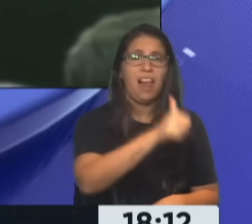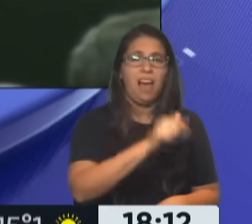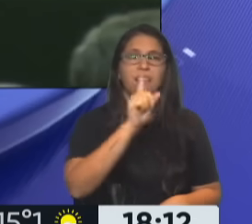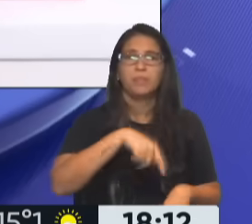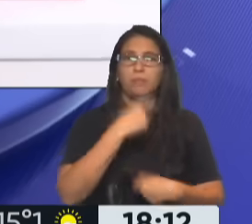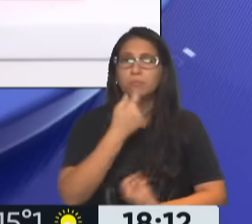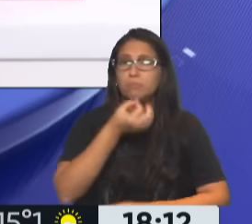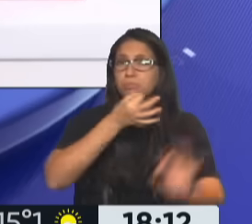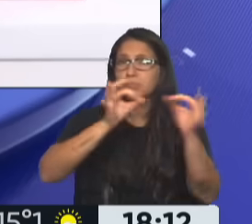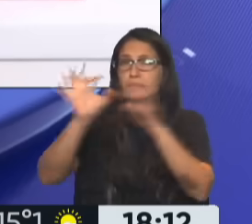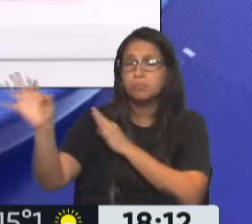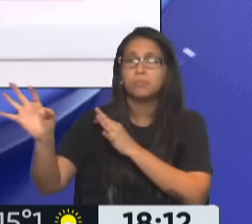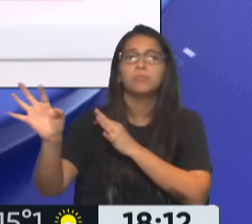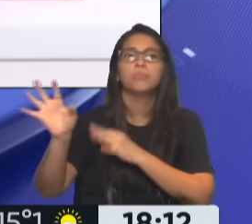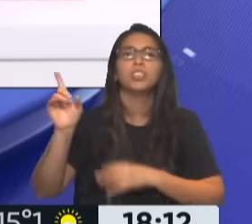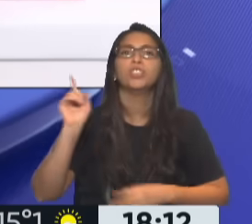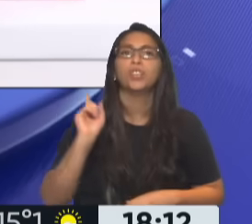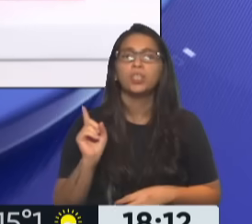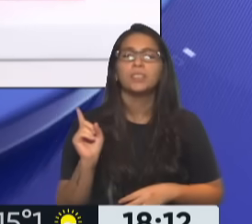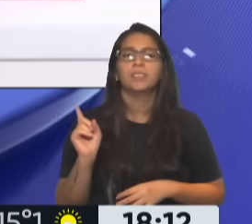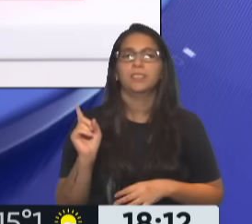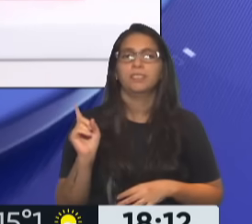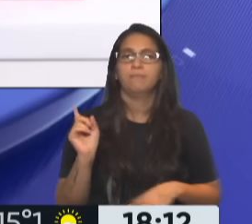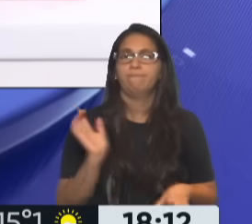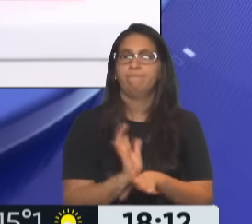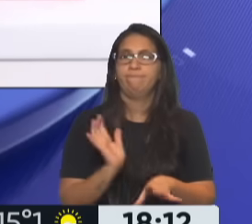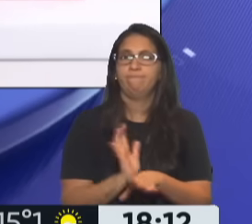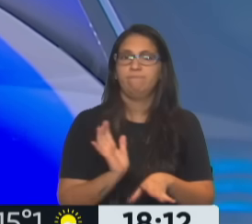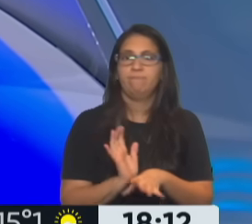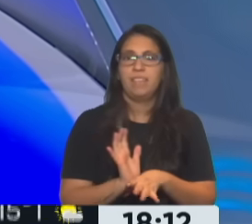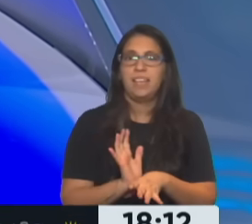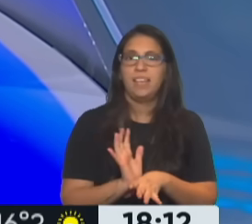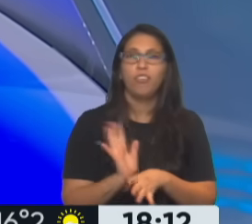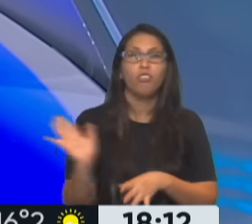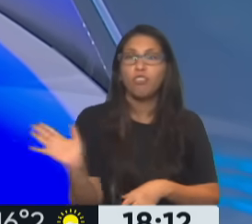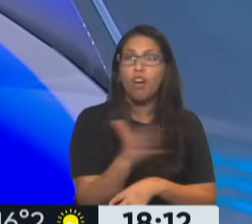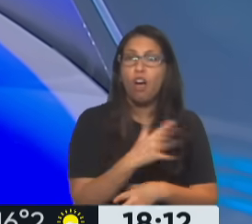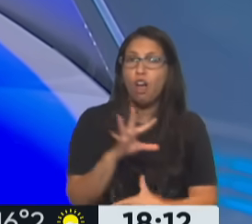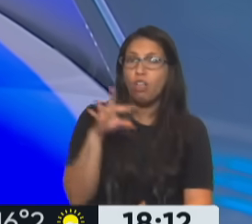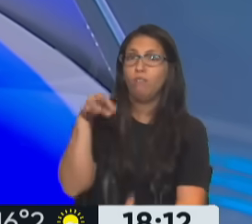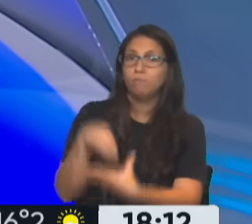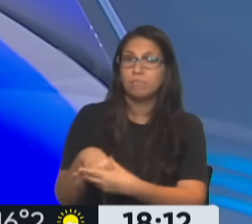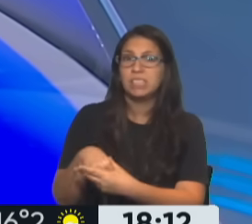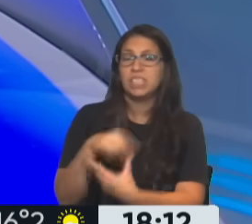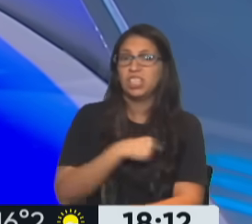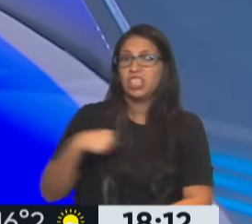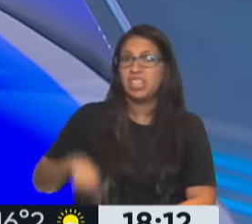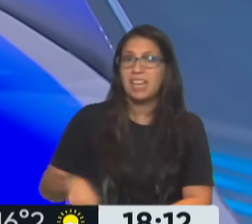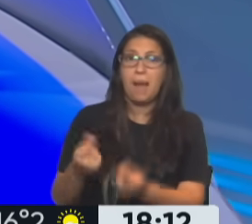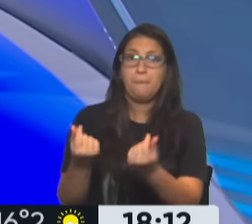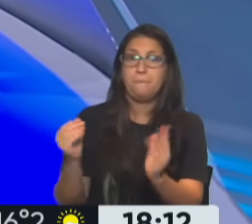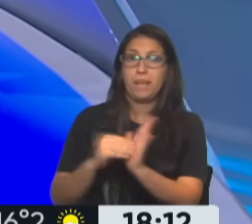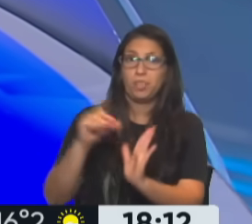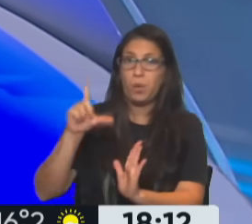vehículos eléctricos. ¿Qué es lo que plantean? Que, bueno, como se hace prácticamente toda la cadena de valor en China a precios muy baratos, de hecho, son los